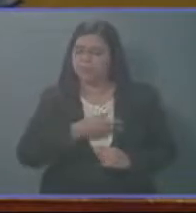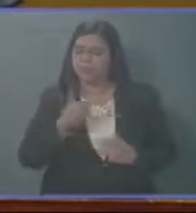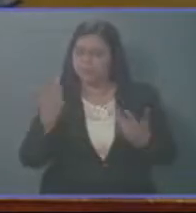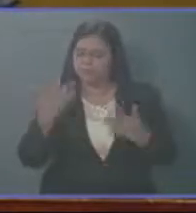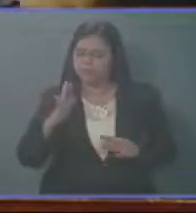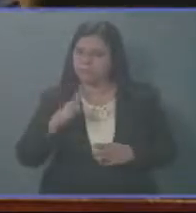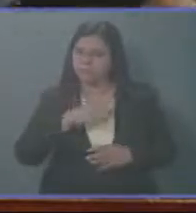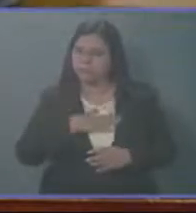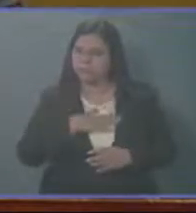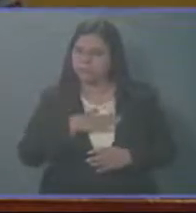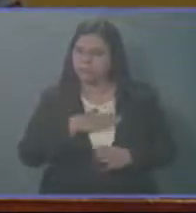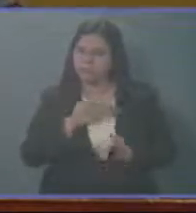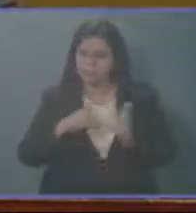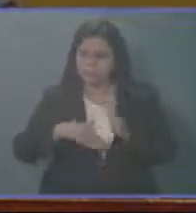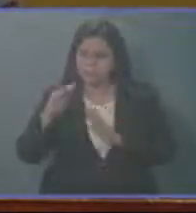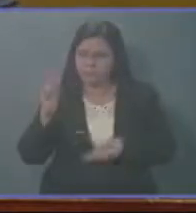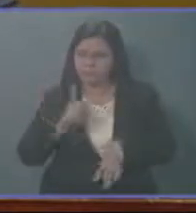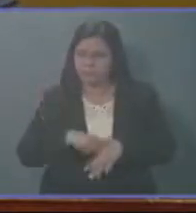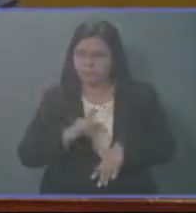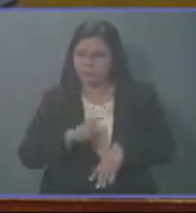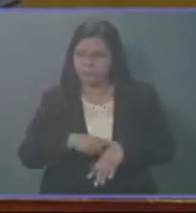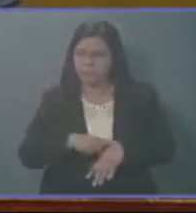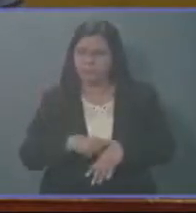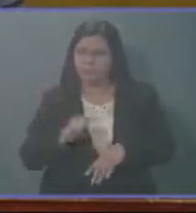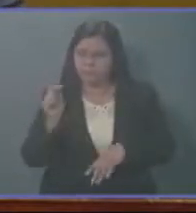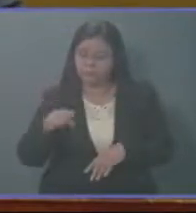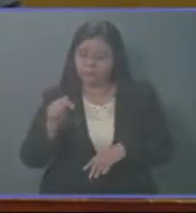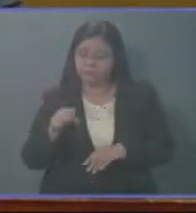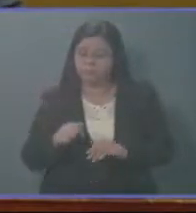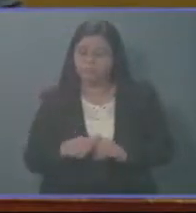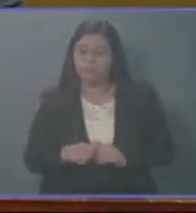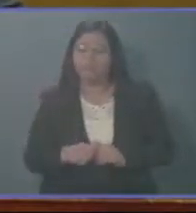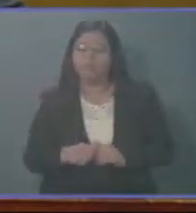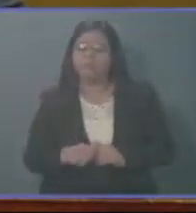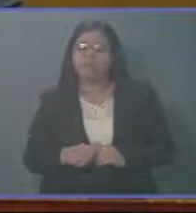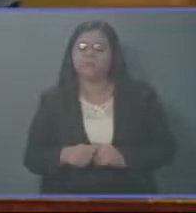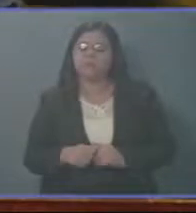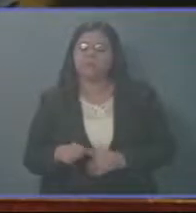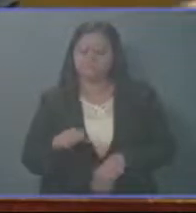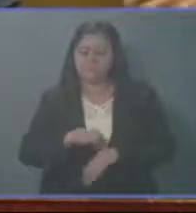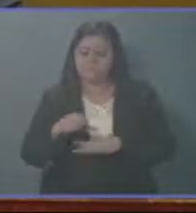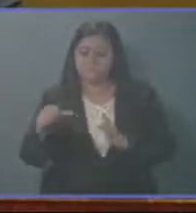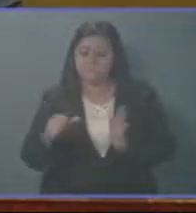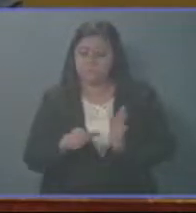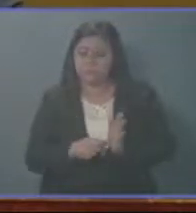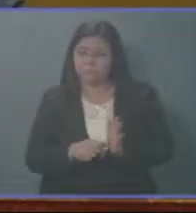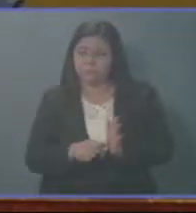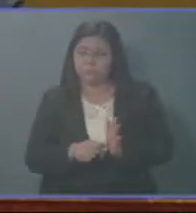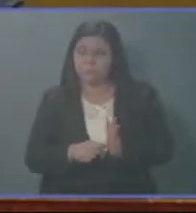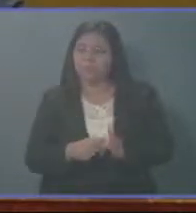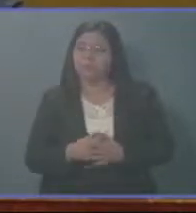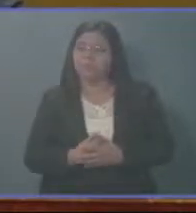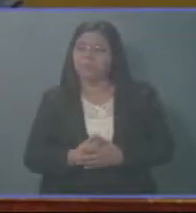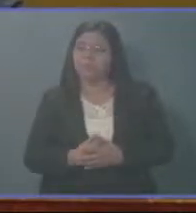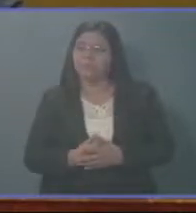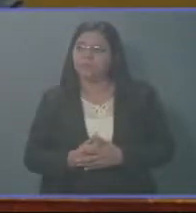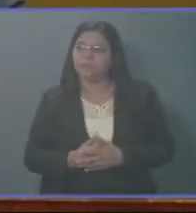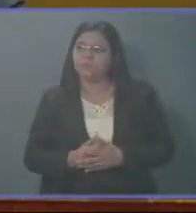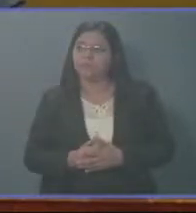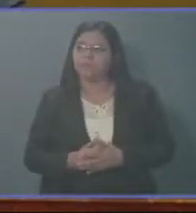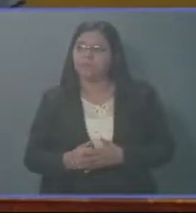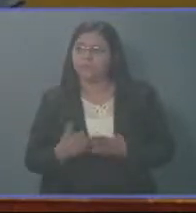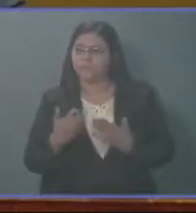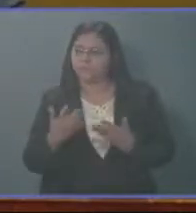algunos tiempos, diría yo, algún espacio de transitar en estos corrillos legislativos,